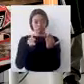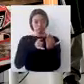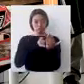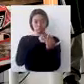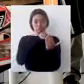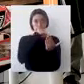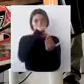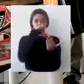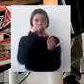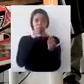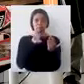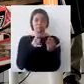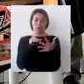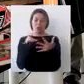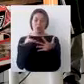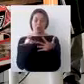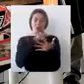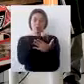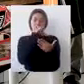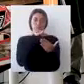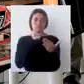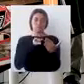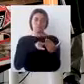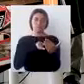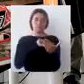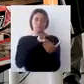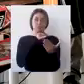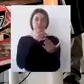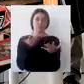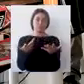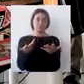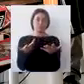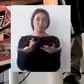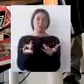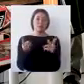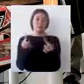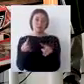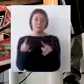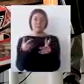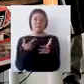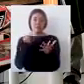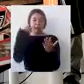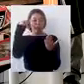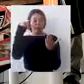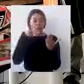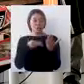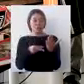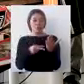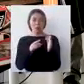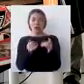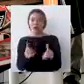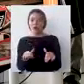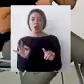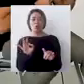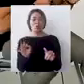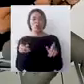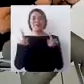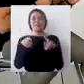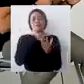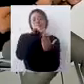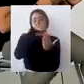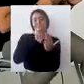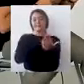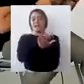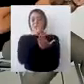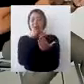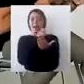Y entonces ahí vamos ayudando también no solo la lectura, sino la escritura, porque crean una